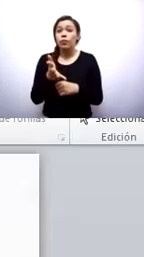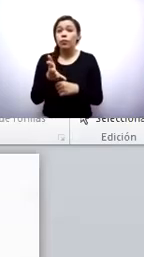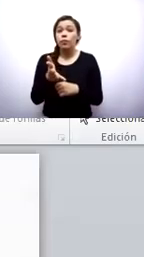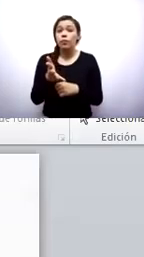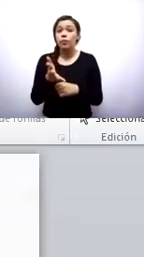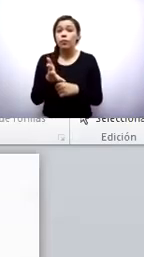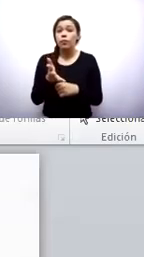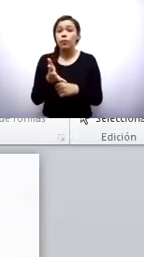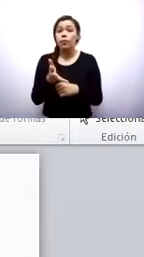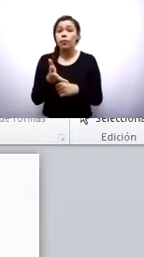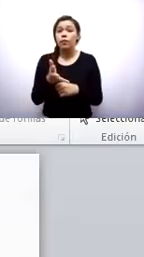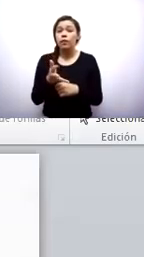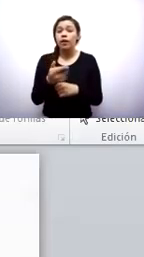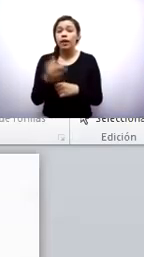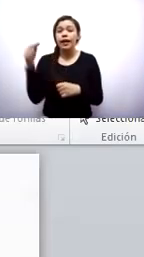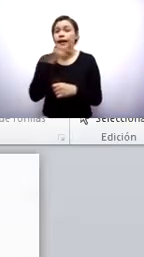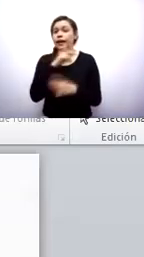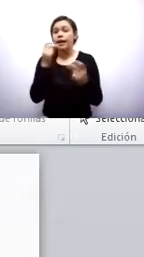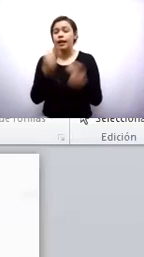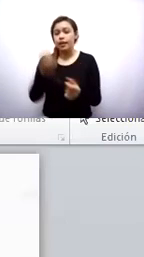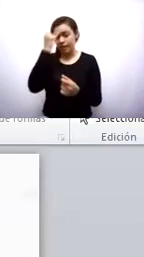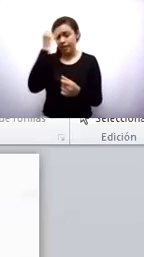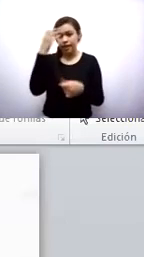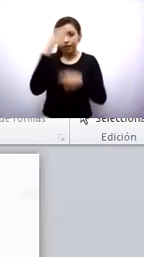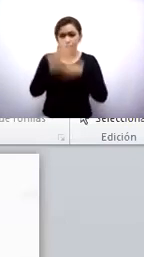una breve anotación de cuáles son las ideas finales.